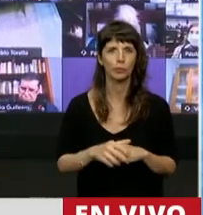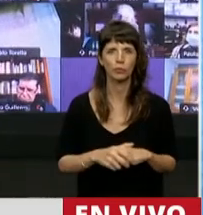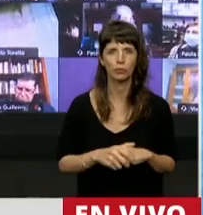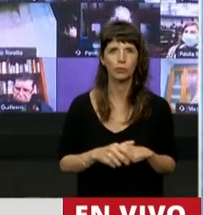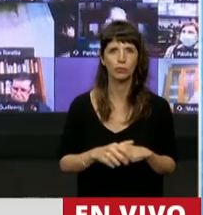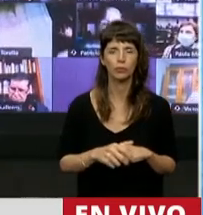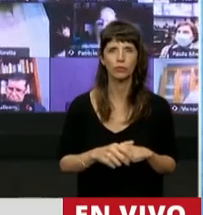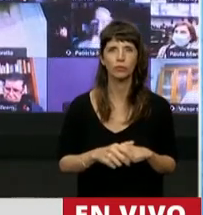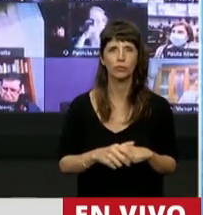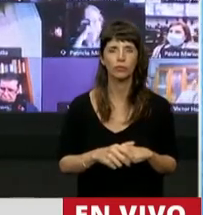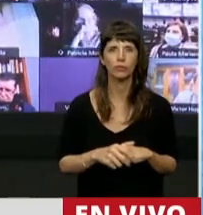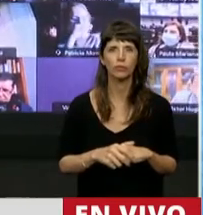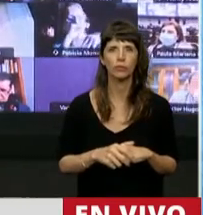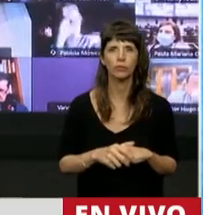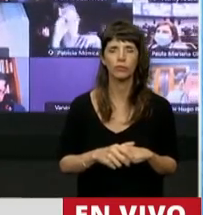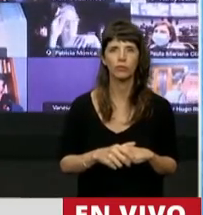porque me parece